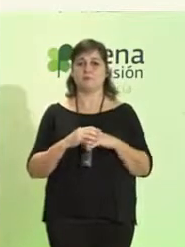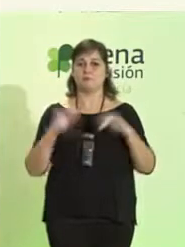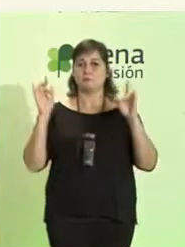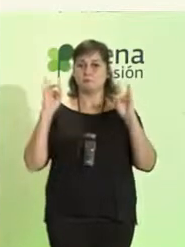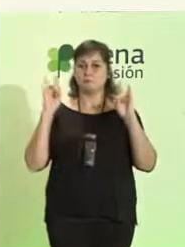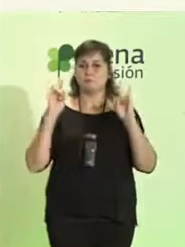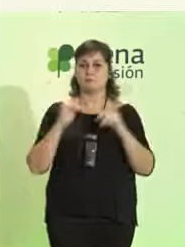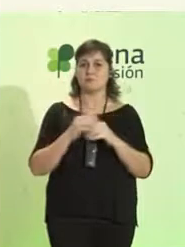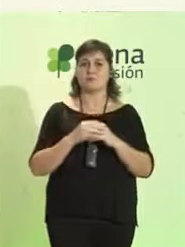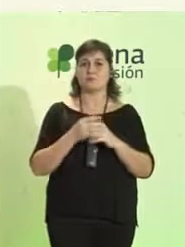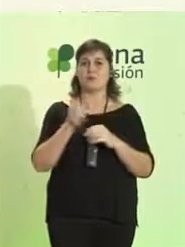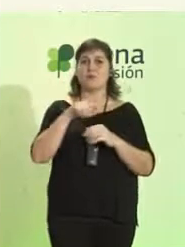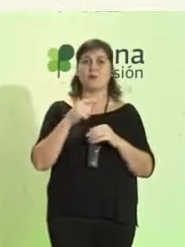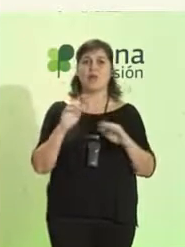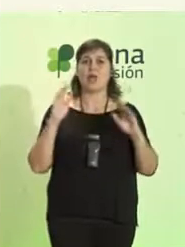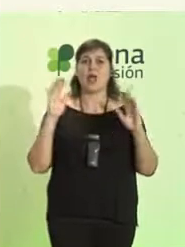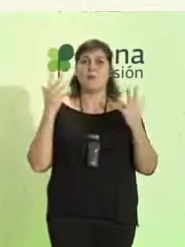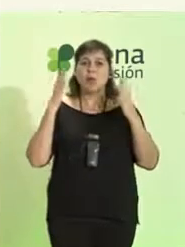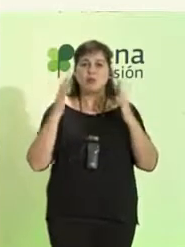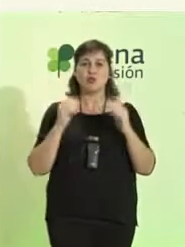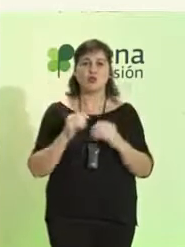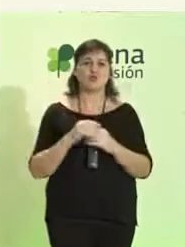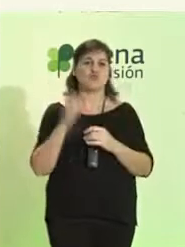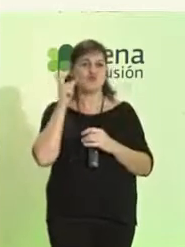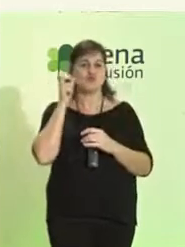Aplausos que había por ahí.